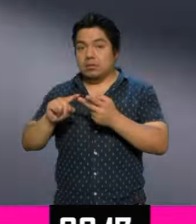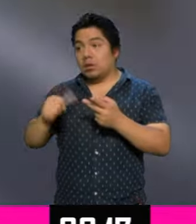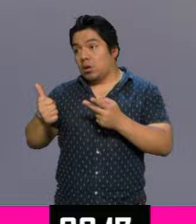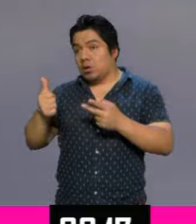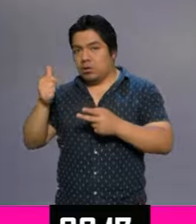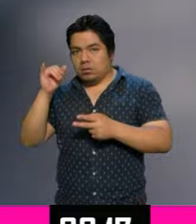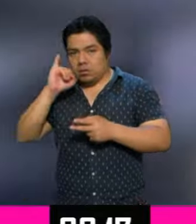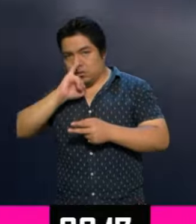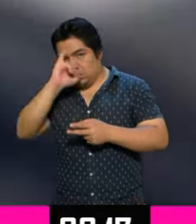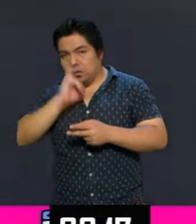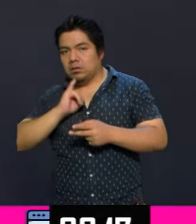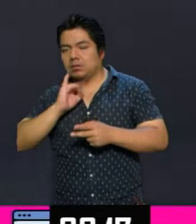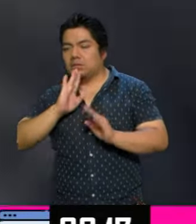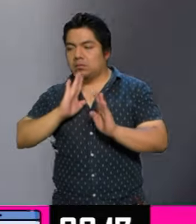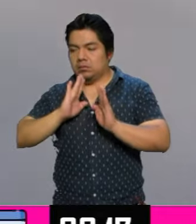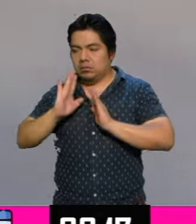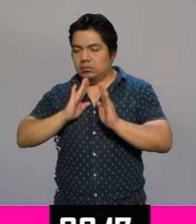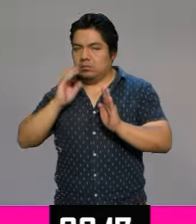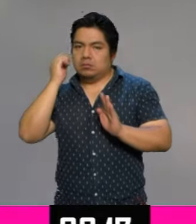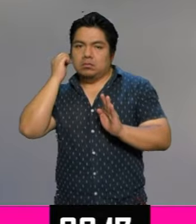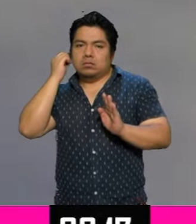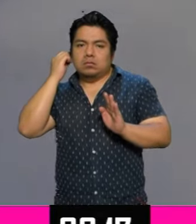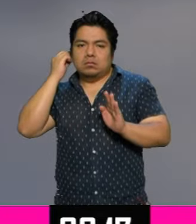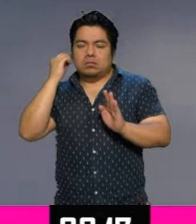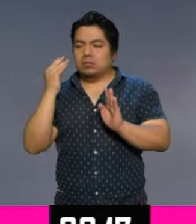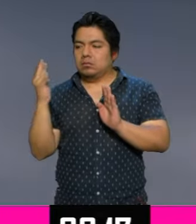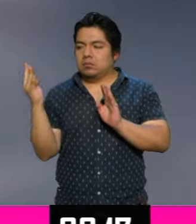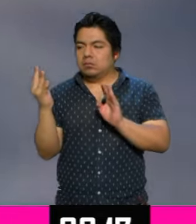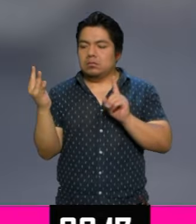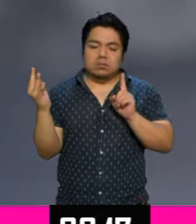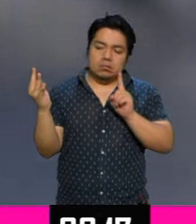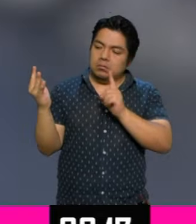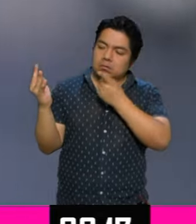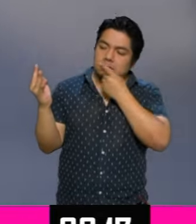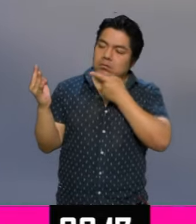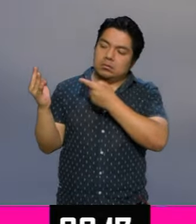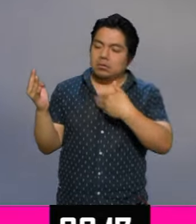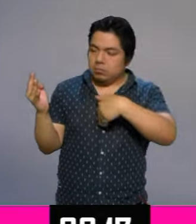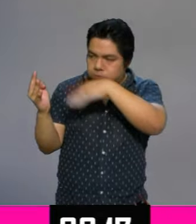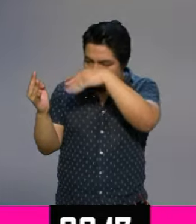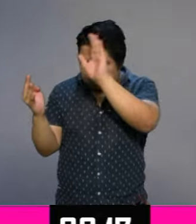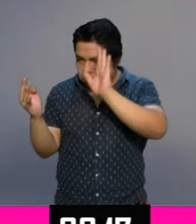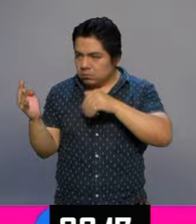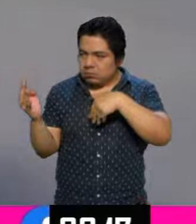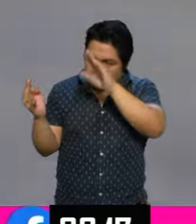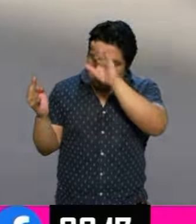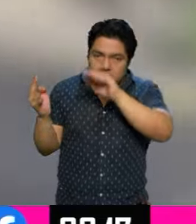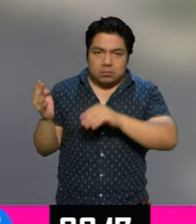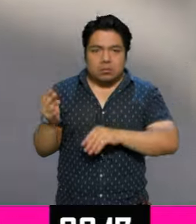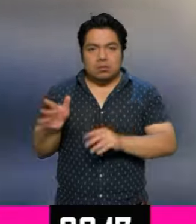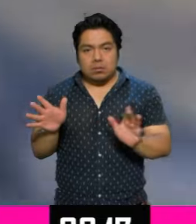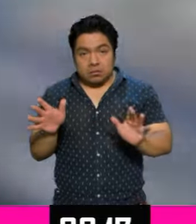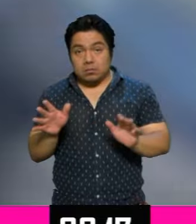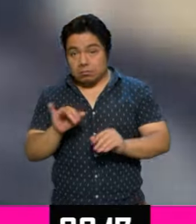jefes militares, y bueno, les ordenó retirarse, volver a sus cuarteles.